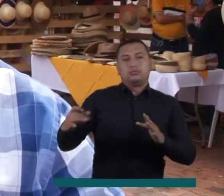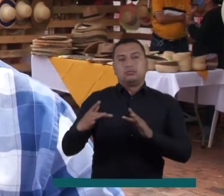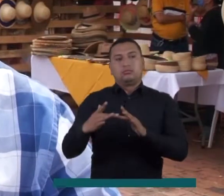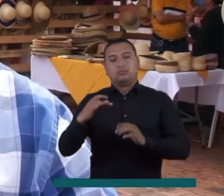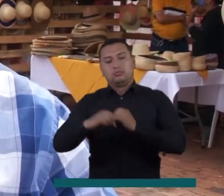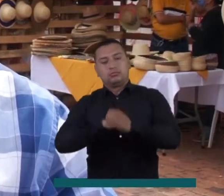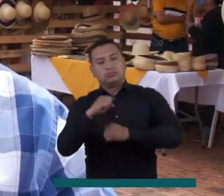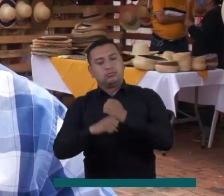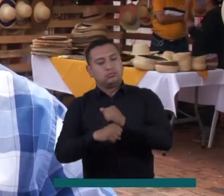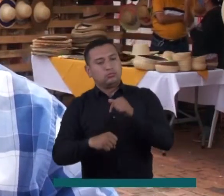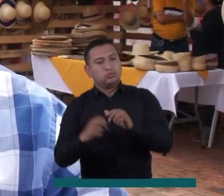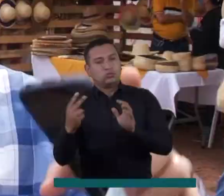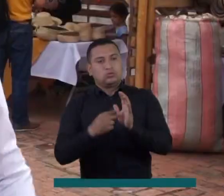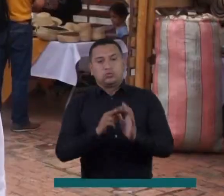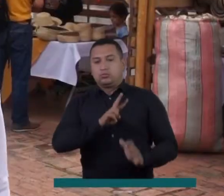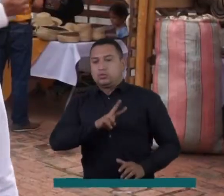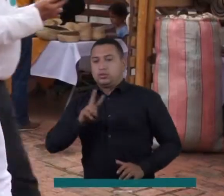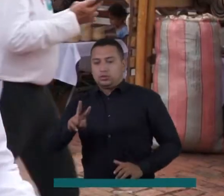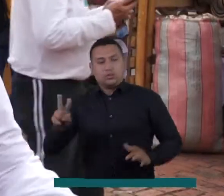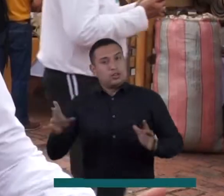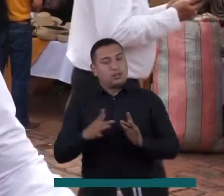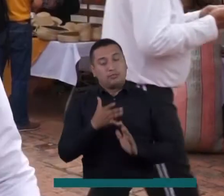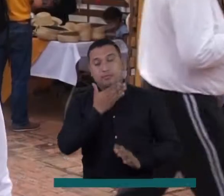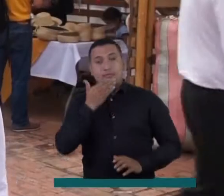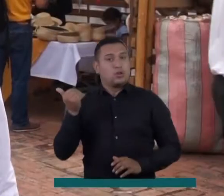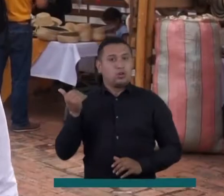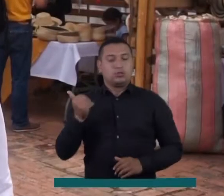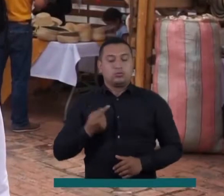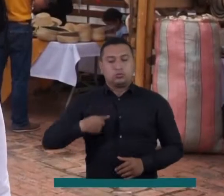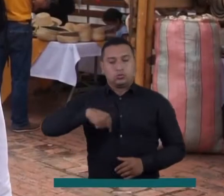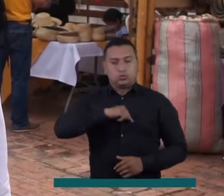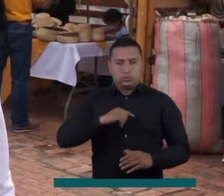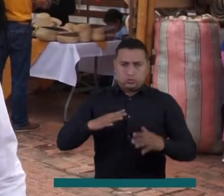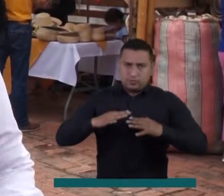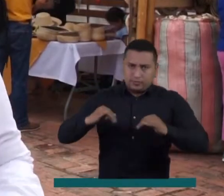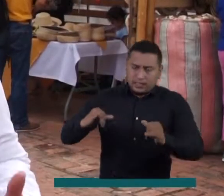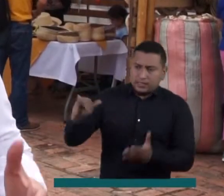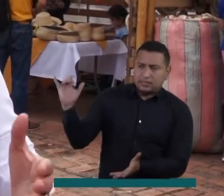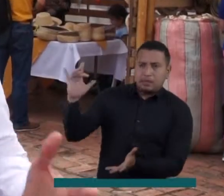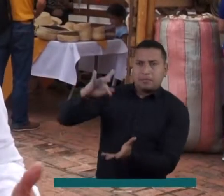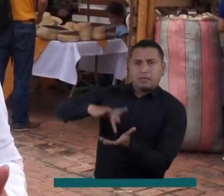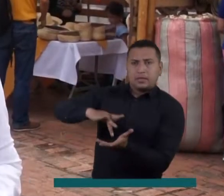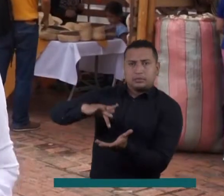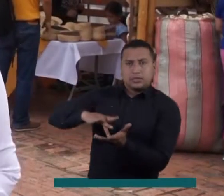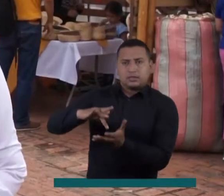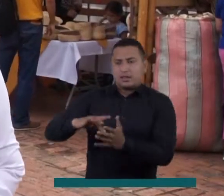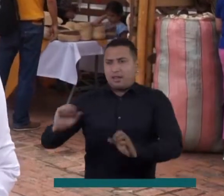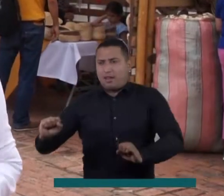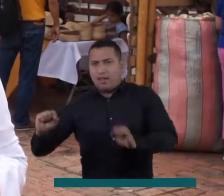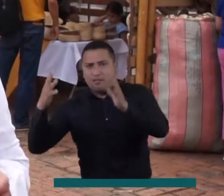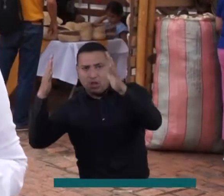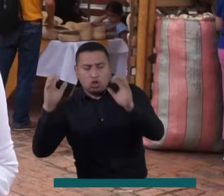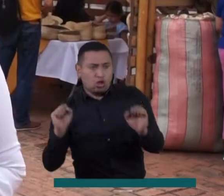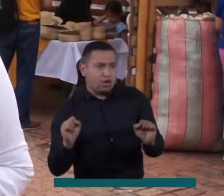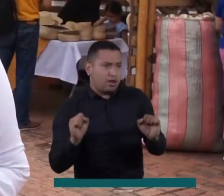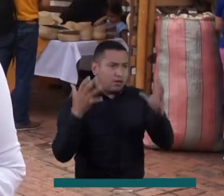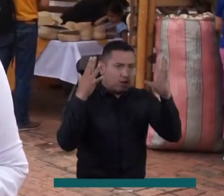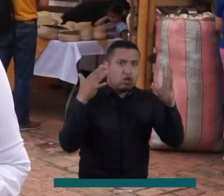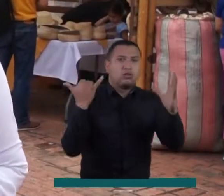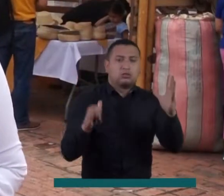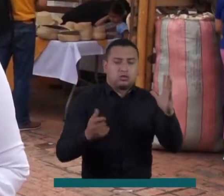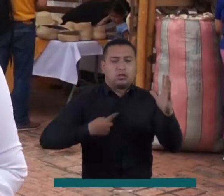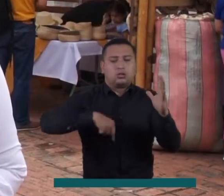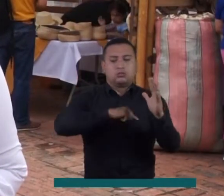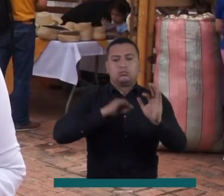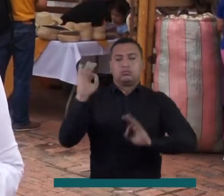este 2022. Felices de la participación y con grandes eventos que